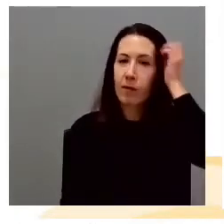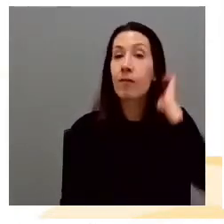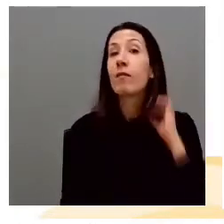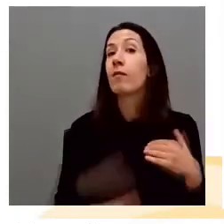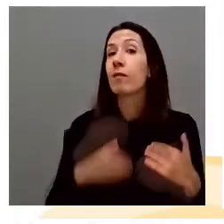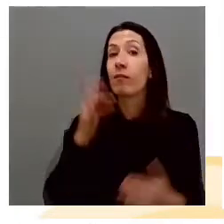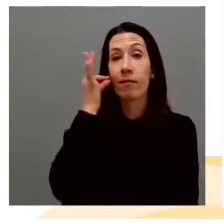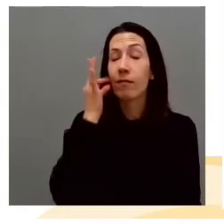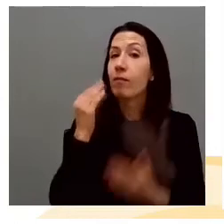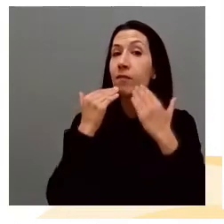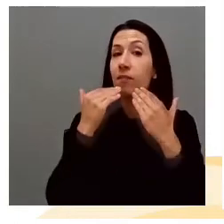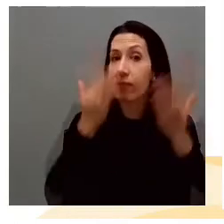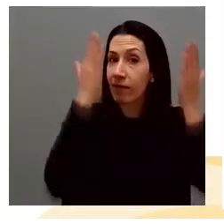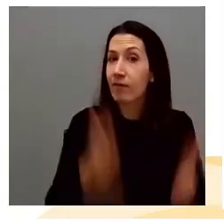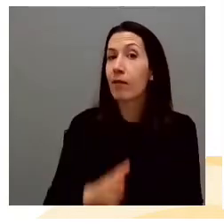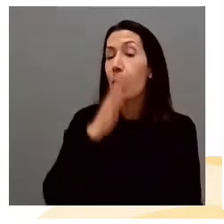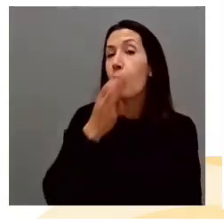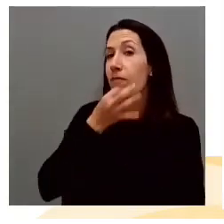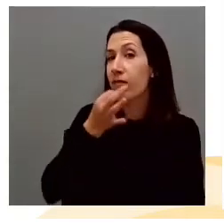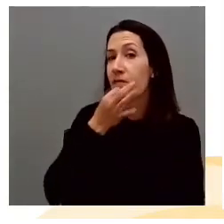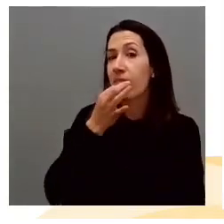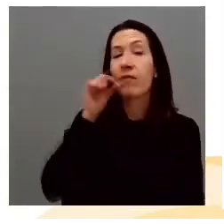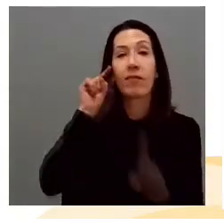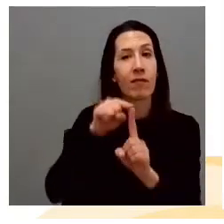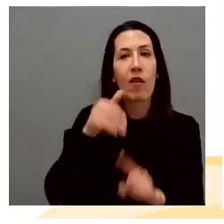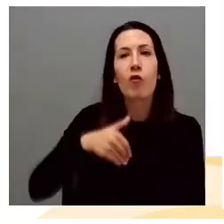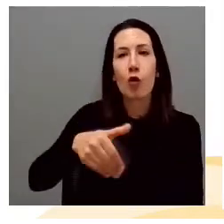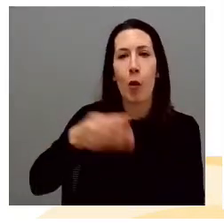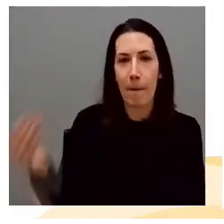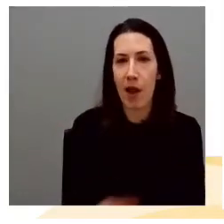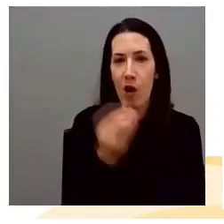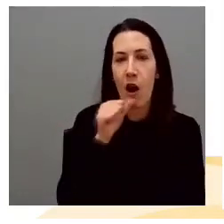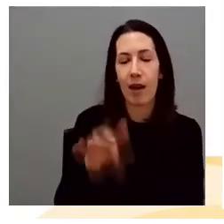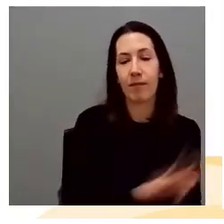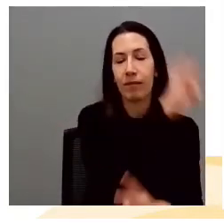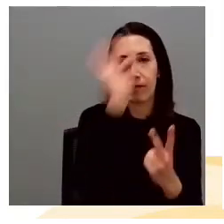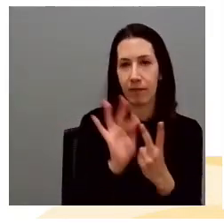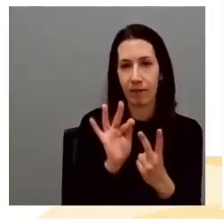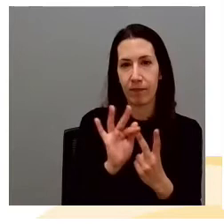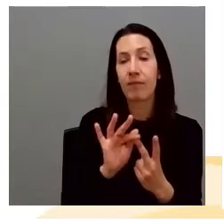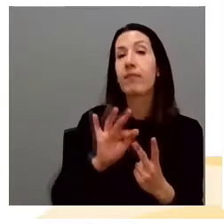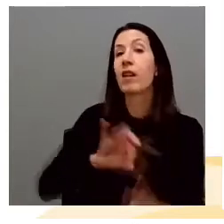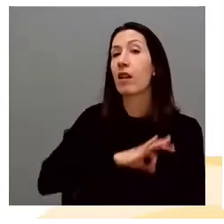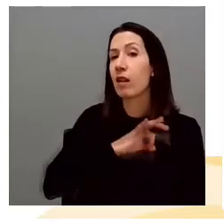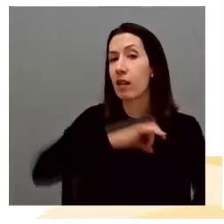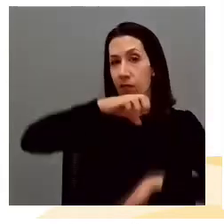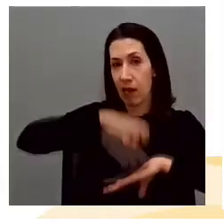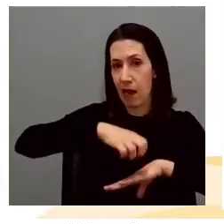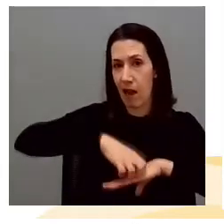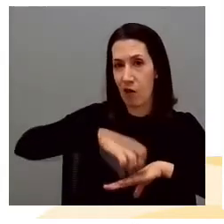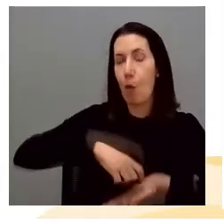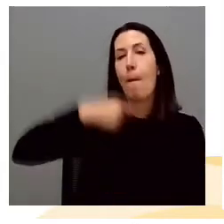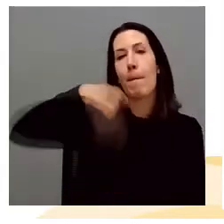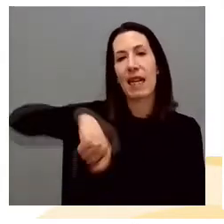Muchas gracias, Miguel, por tus palabras hacia un futuro mejor. A continuación le corresponde intervenir a don Luis Cayo Pérez,